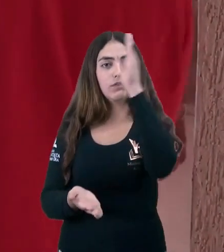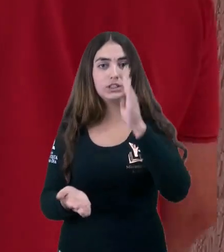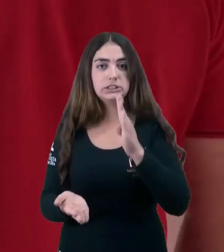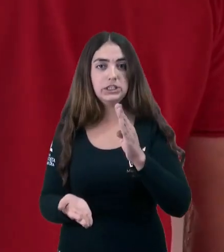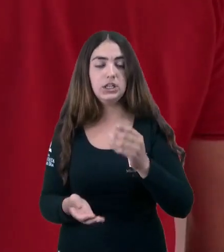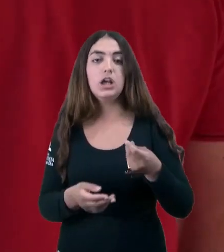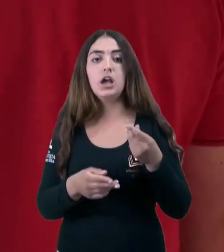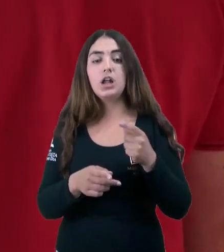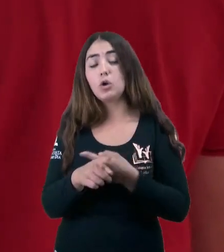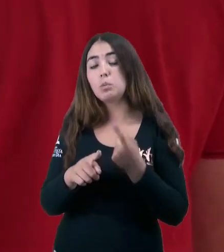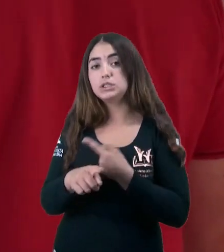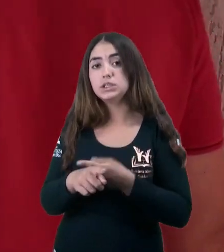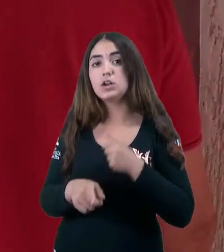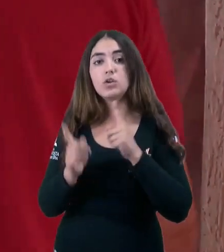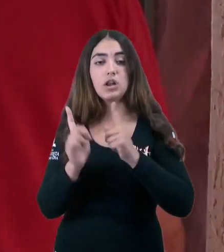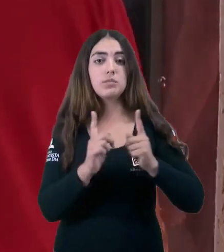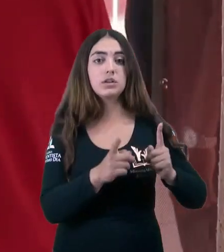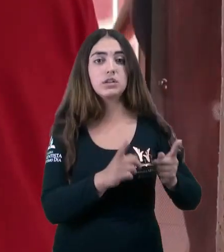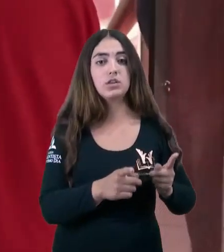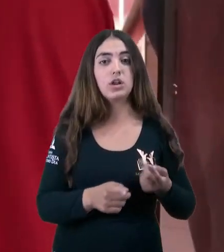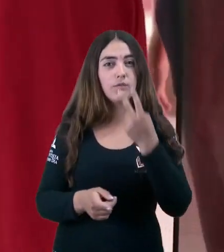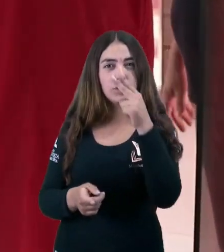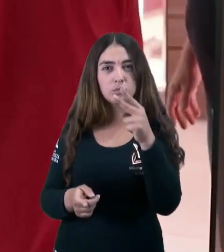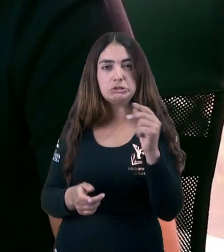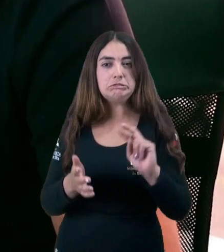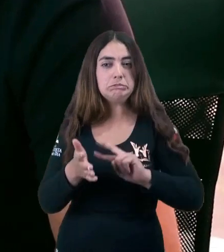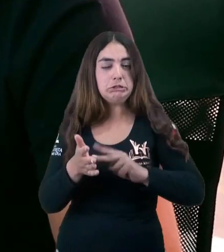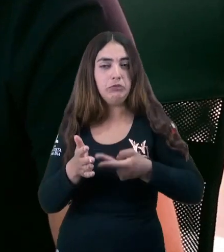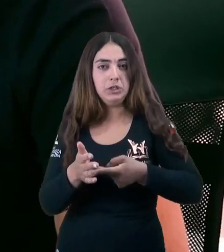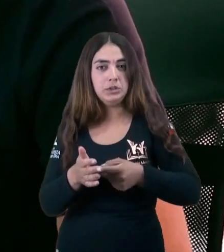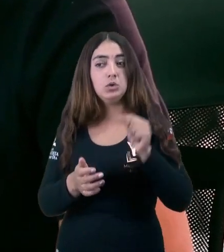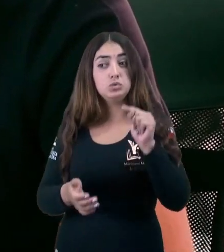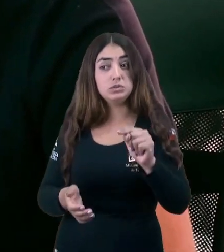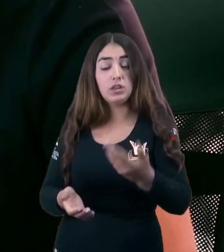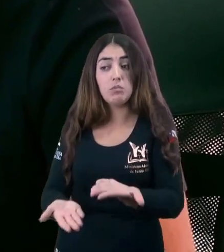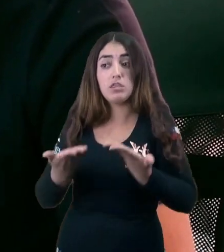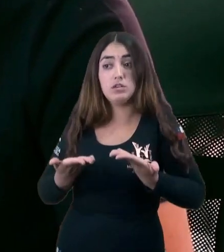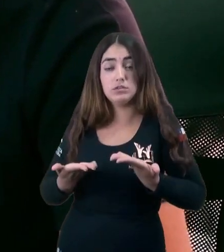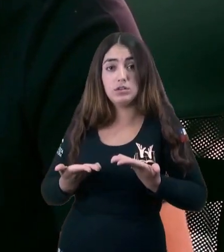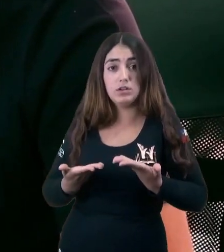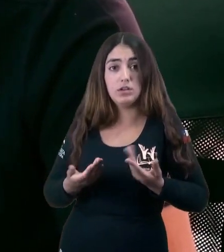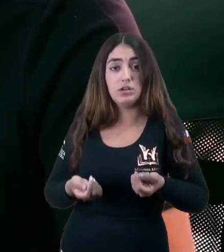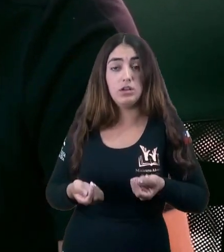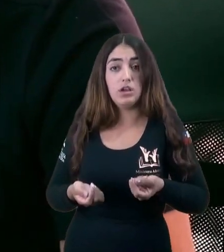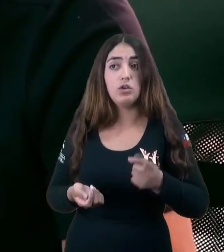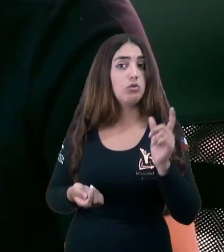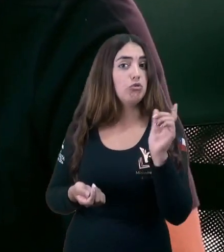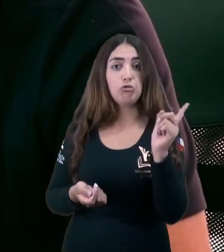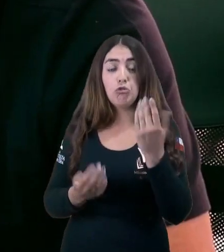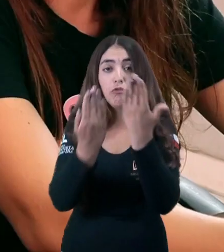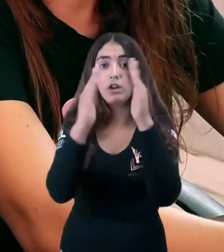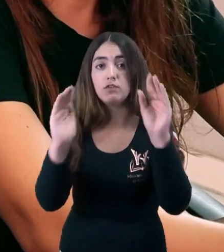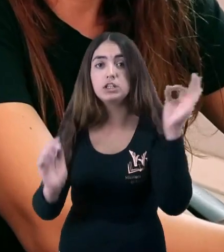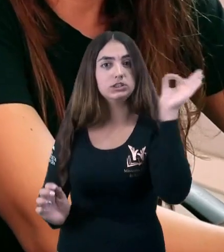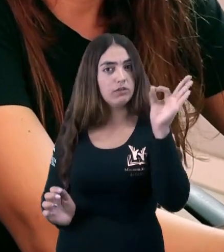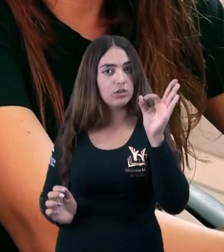nuestro negocio con el administrador, nos encontramos con un gran problema. ¿Ustedes me están diciendo que no abrirán su tienda